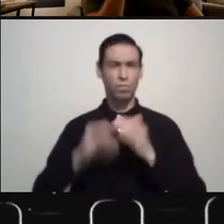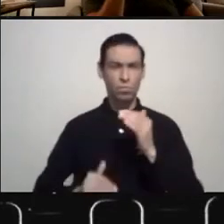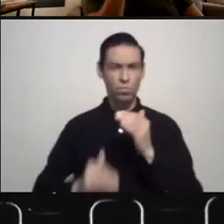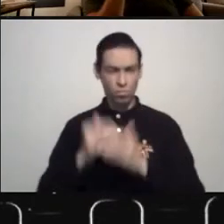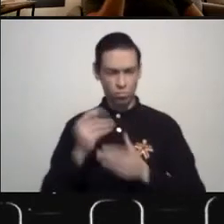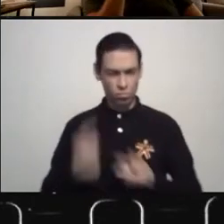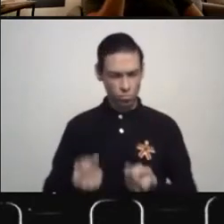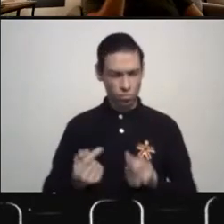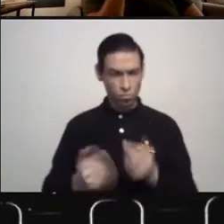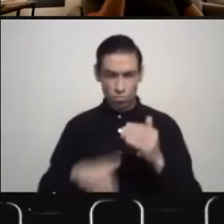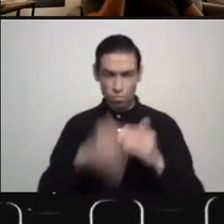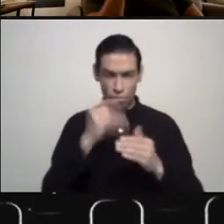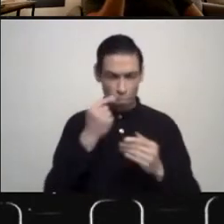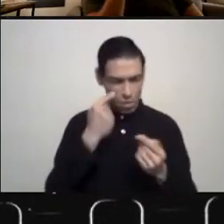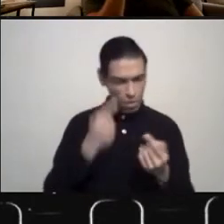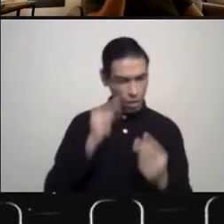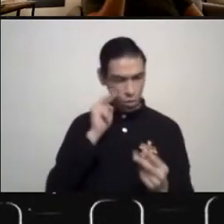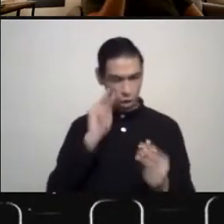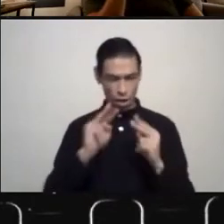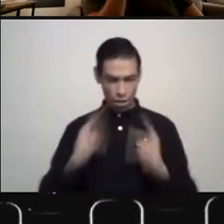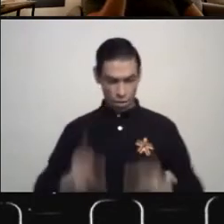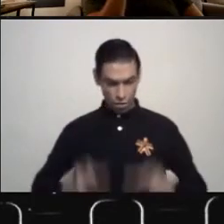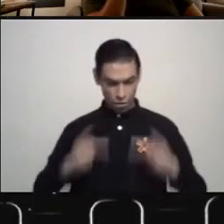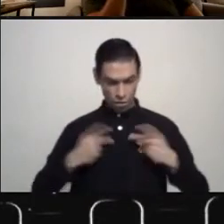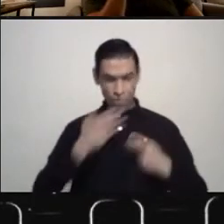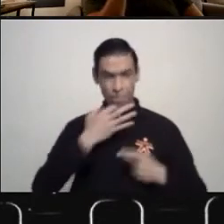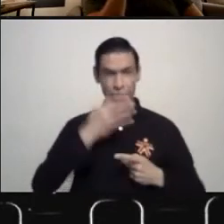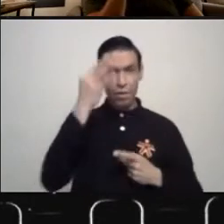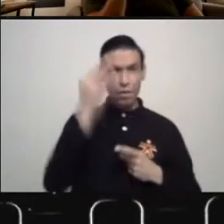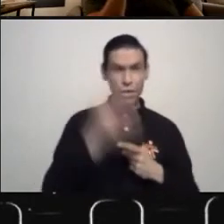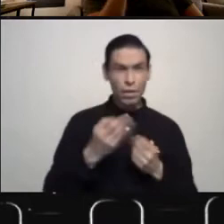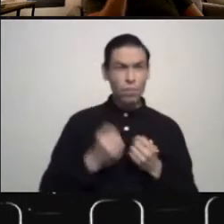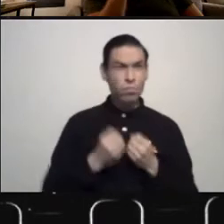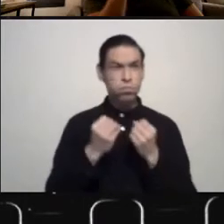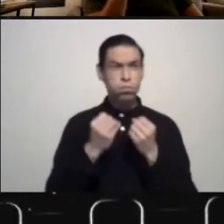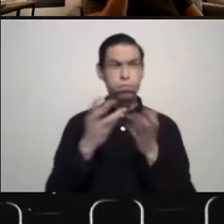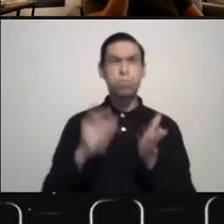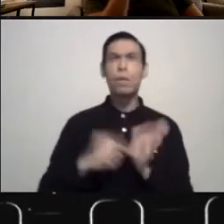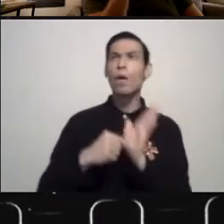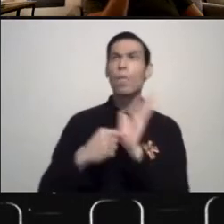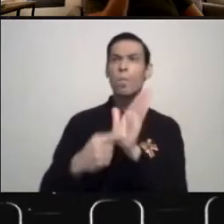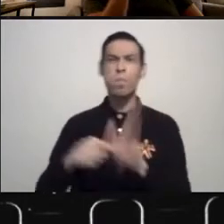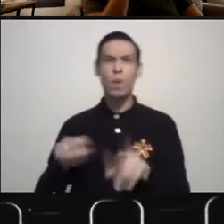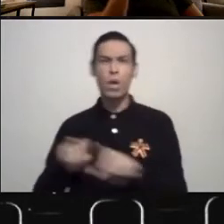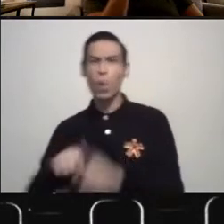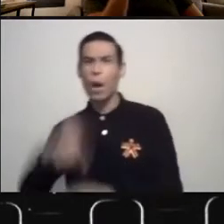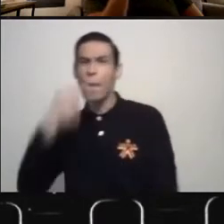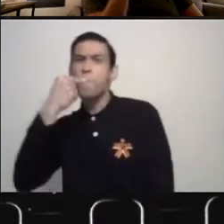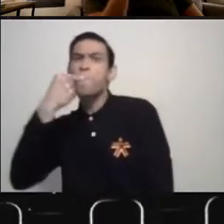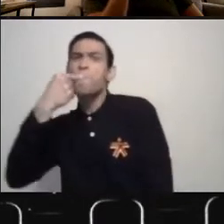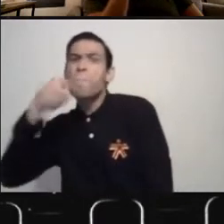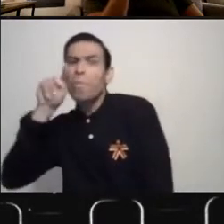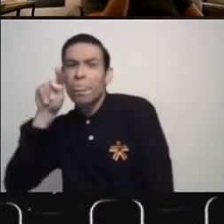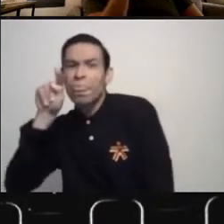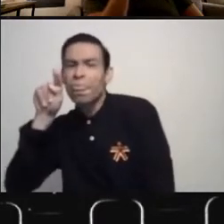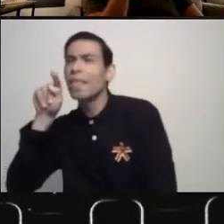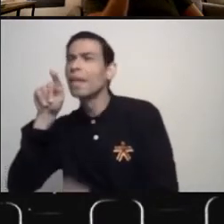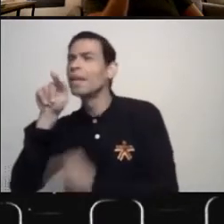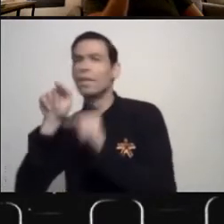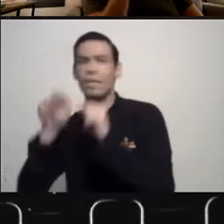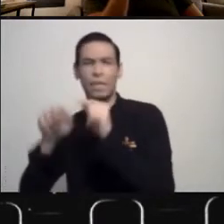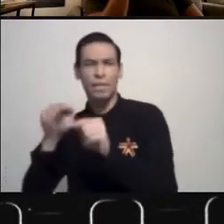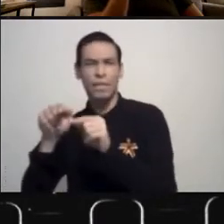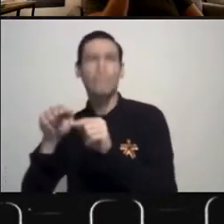miedos reales y cómo estos miedos reales se vuelven manifestaciones sobrenaturales, pero muy, muy aterrizadas a algo